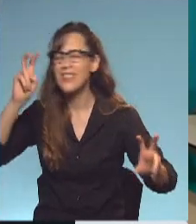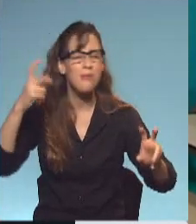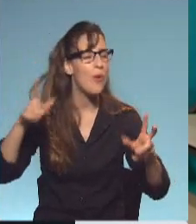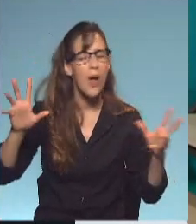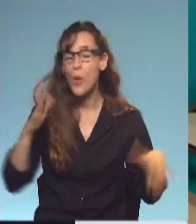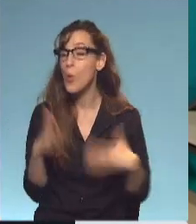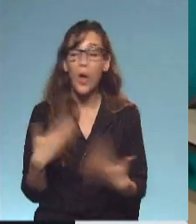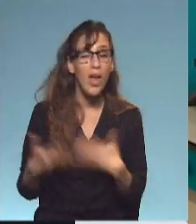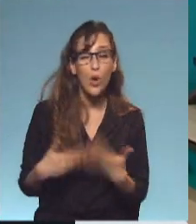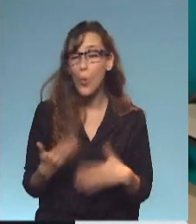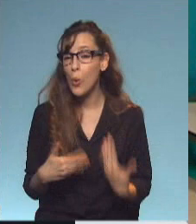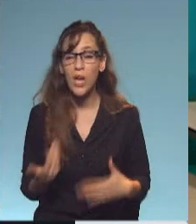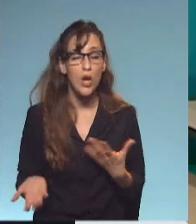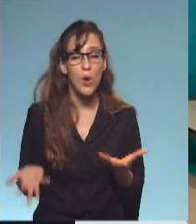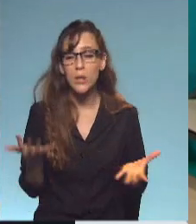el juego.